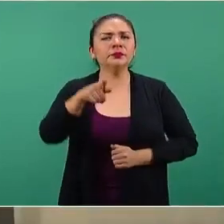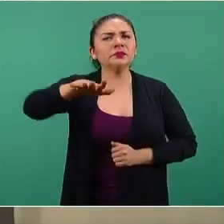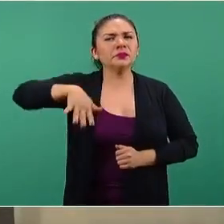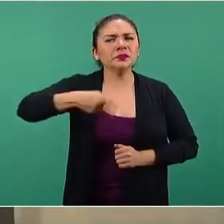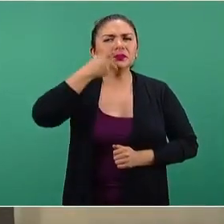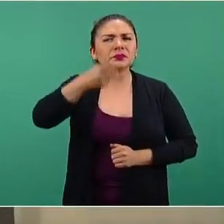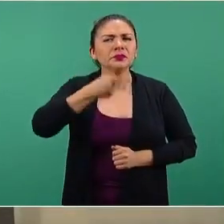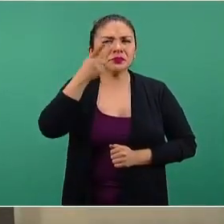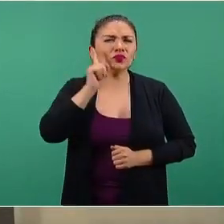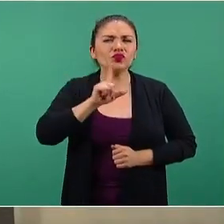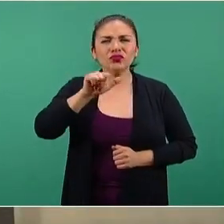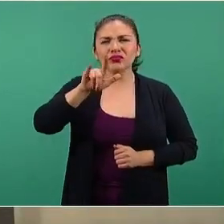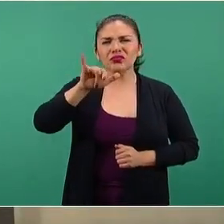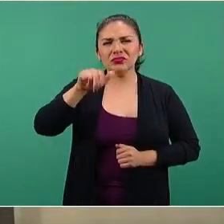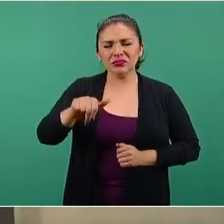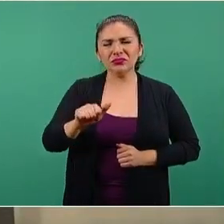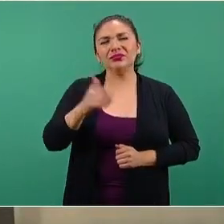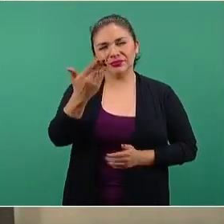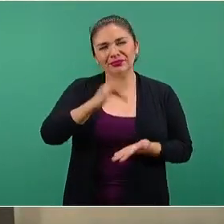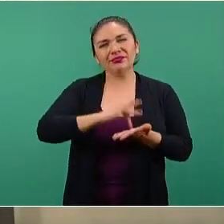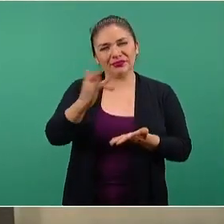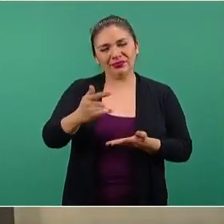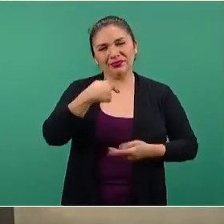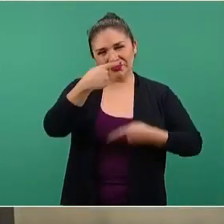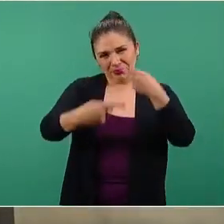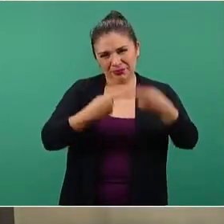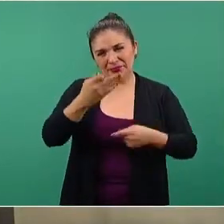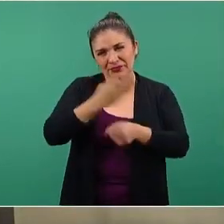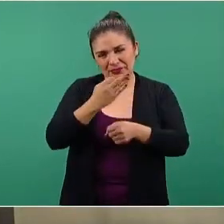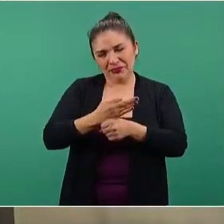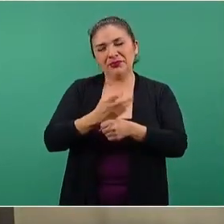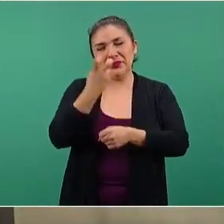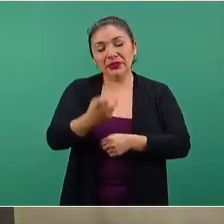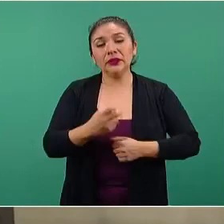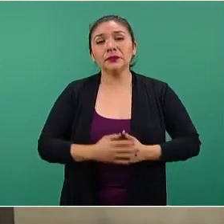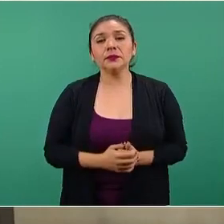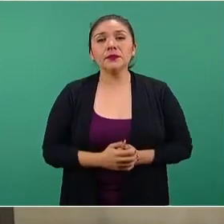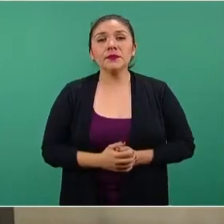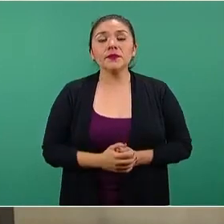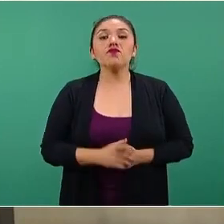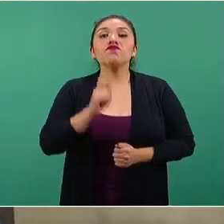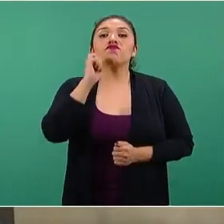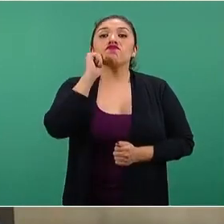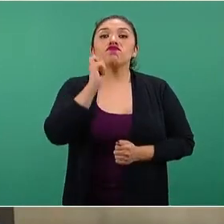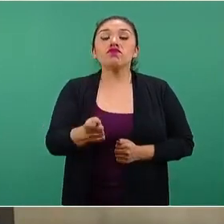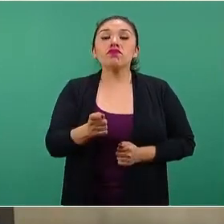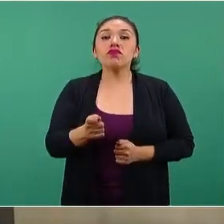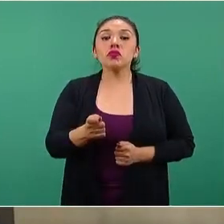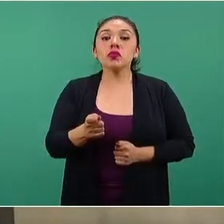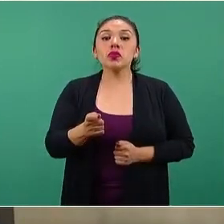refiere Liliana Noble de Pulso Saludable, muchas gracias, Liliana, por comentarlo y preguntarlo, es a la